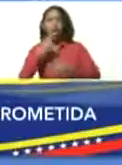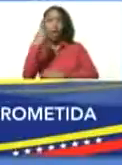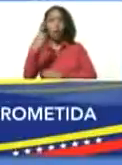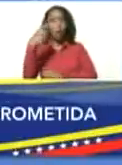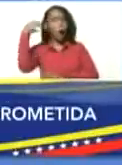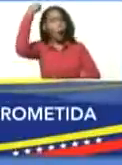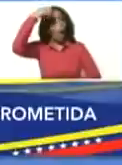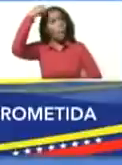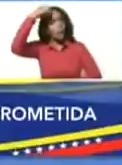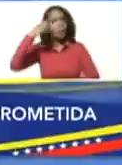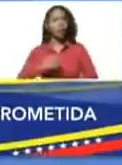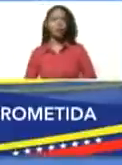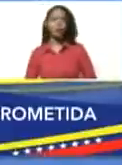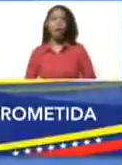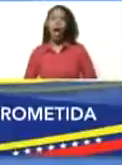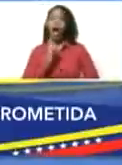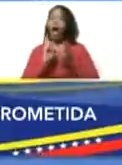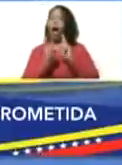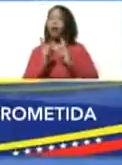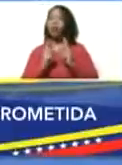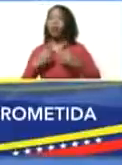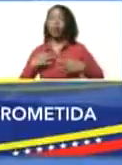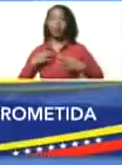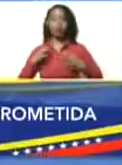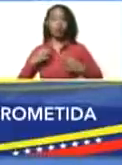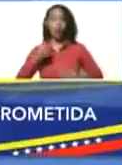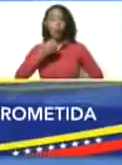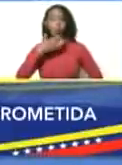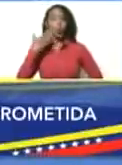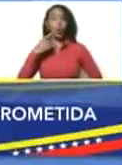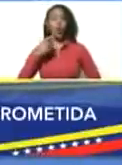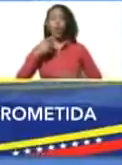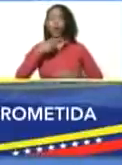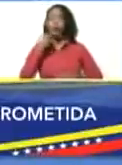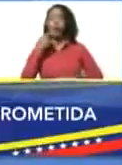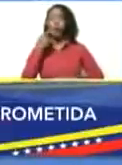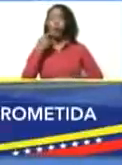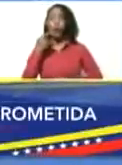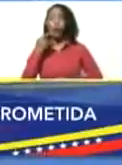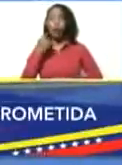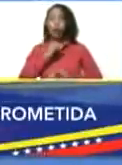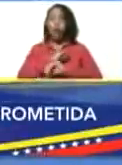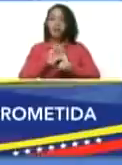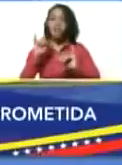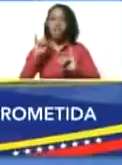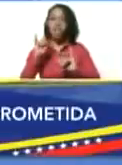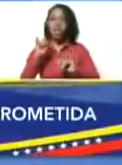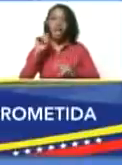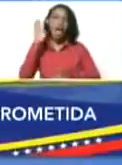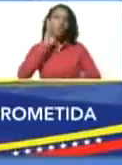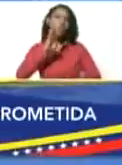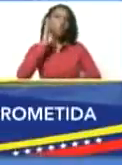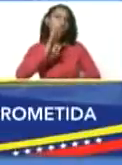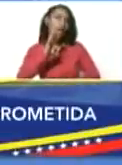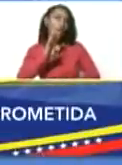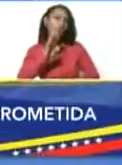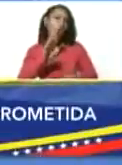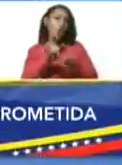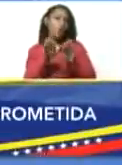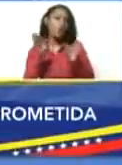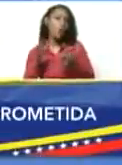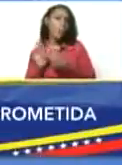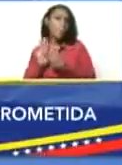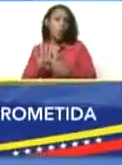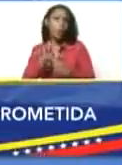crónicas. Algunos que se vistieron de rojo rojito y terminaron manchando las talanqueras